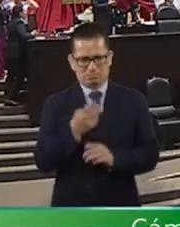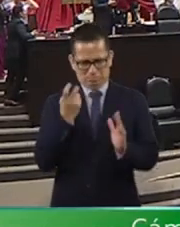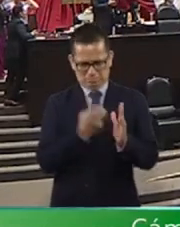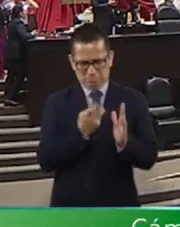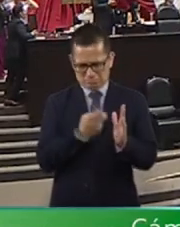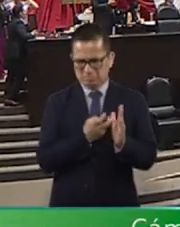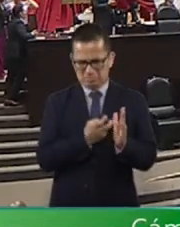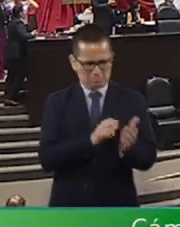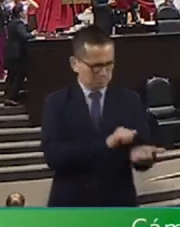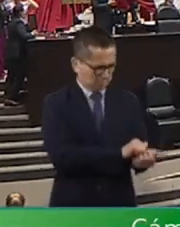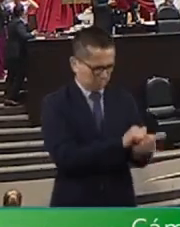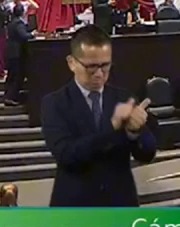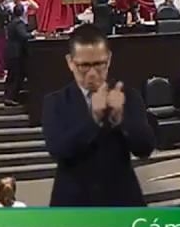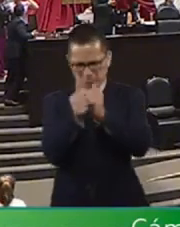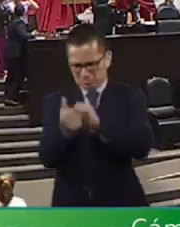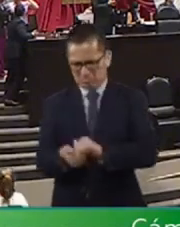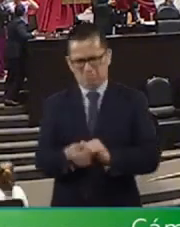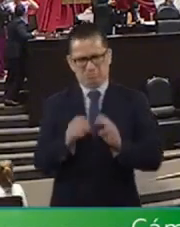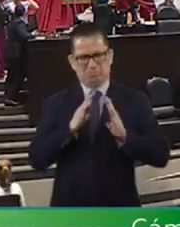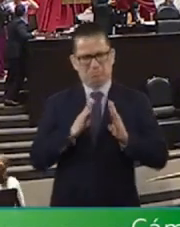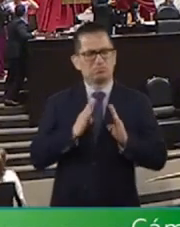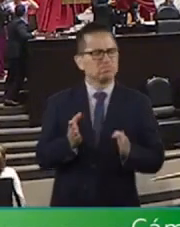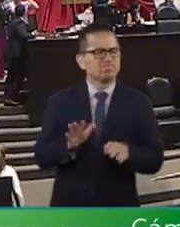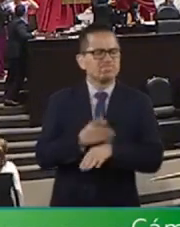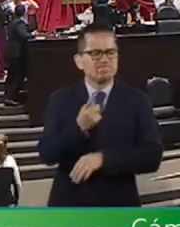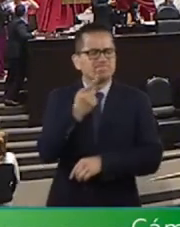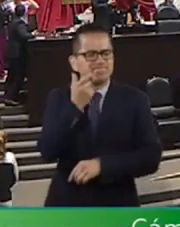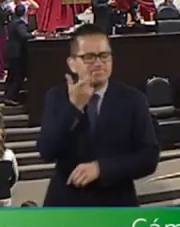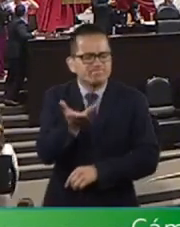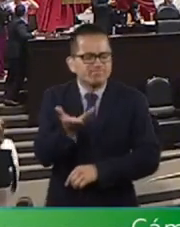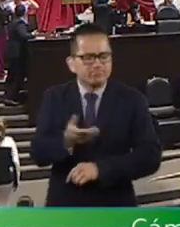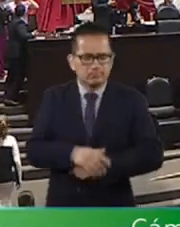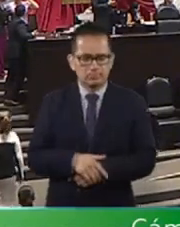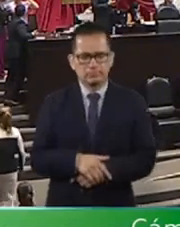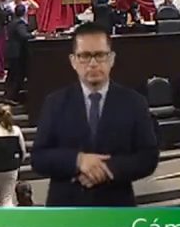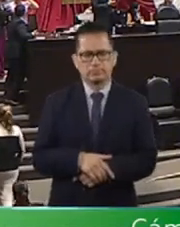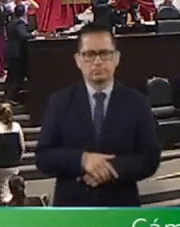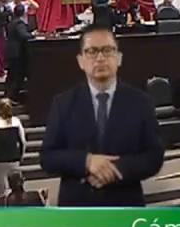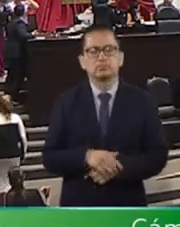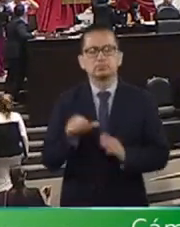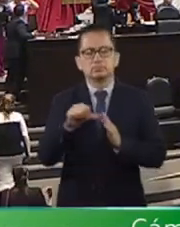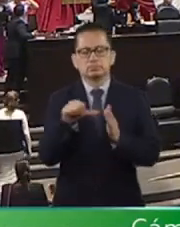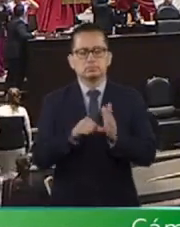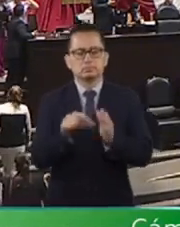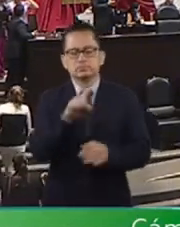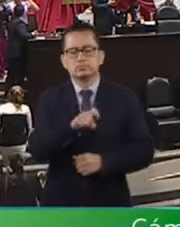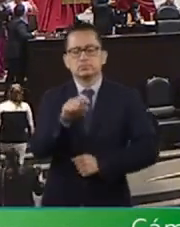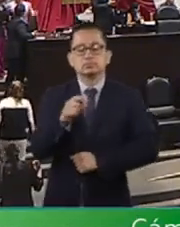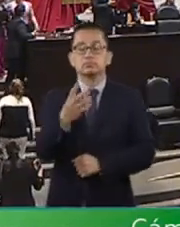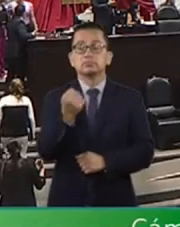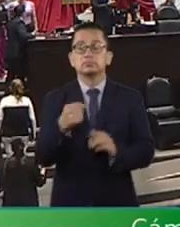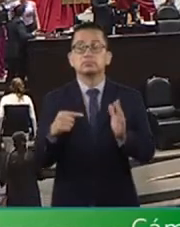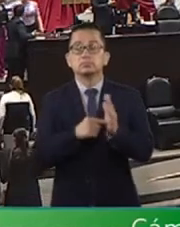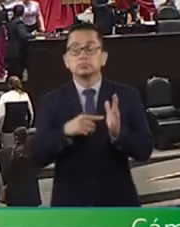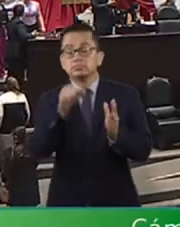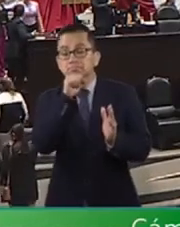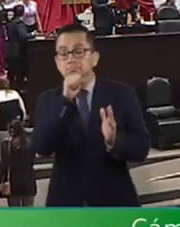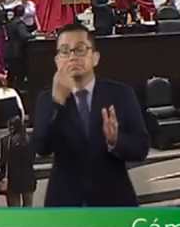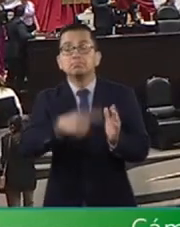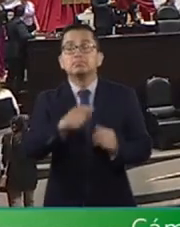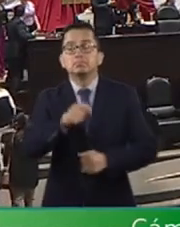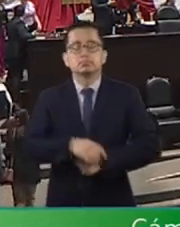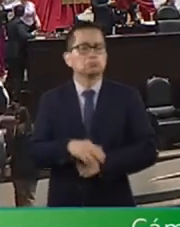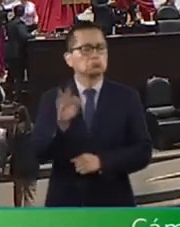de esta militarización? En el artículo 129, que planteaba que en tiempos de paz ninguna autoridad militar